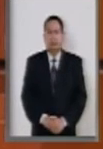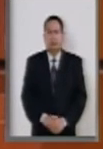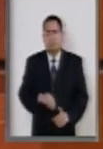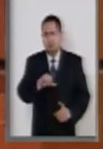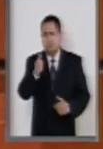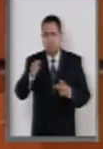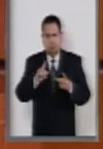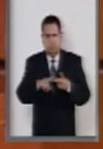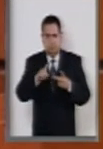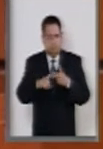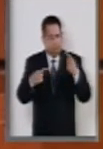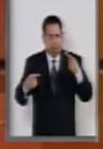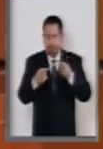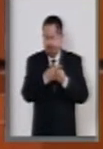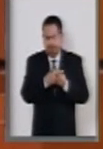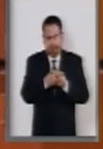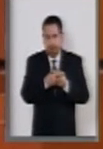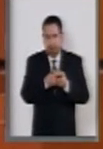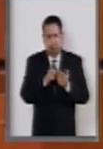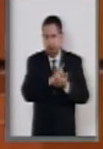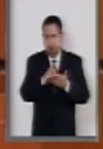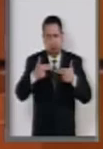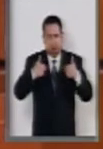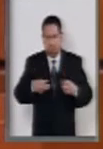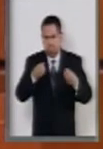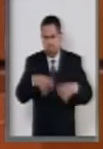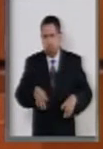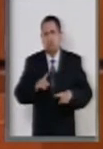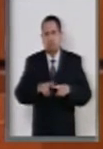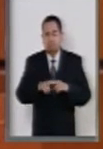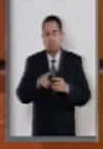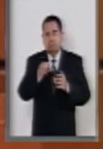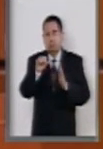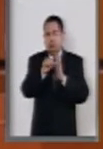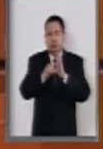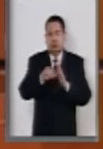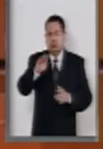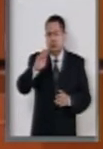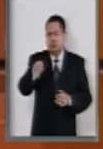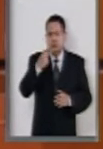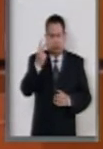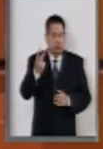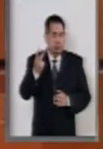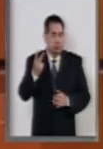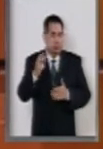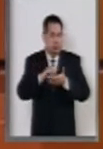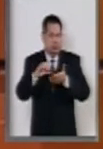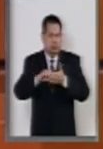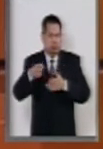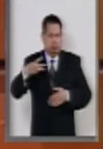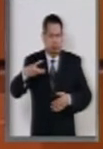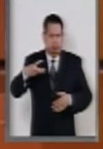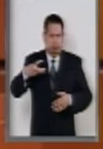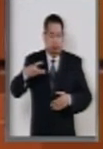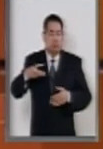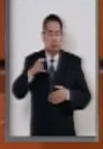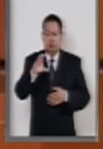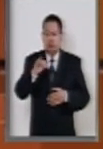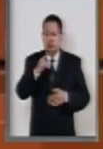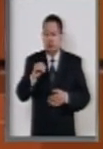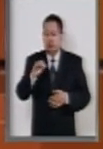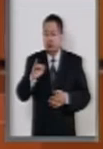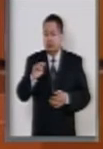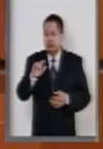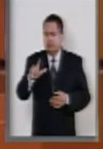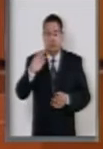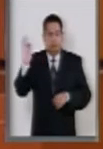Otro agravio en contra de los derechos humanos se encuentra en el artículo 92, fracción tercera del Código Fiscal de la